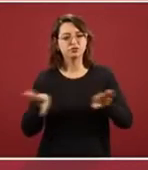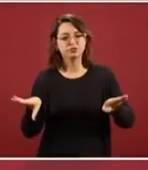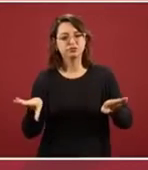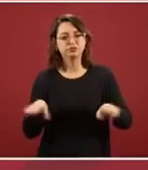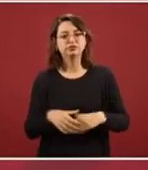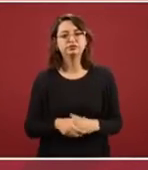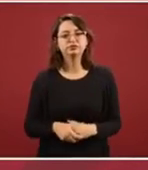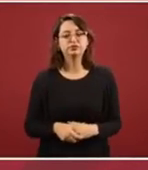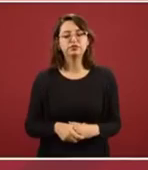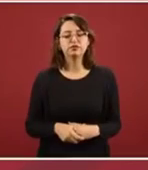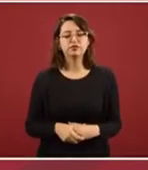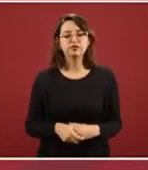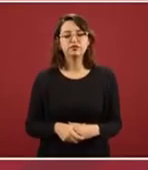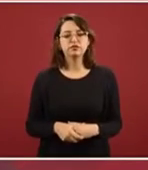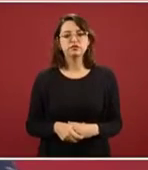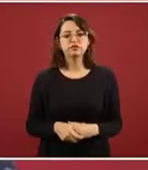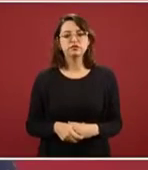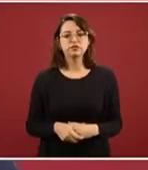y que esto